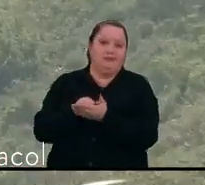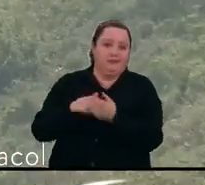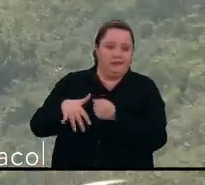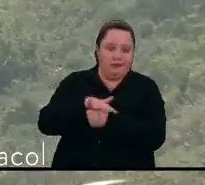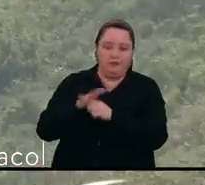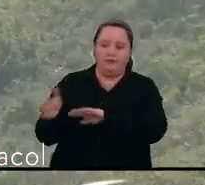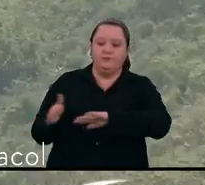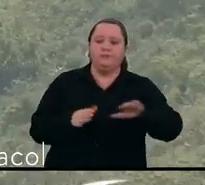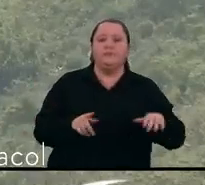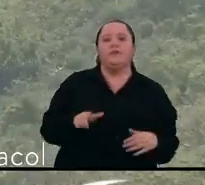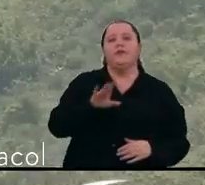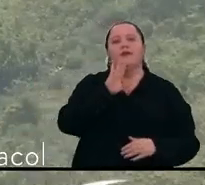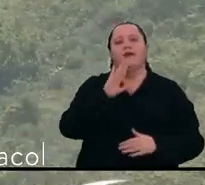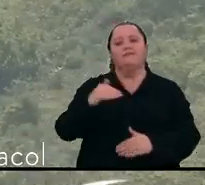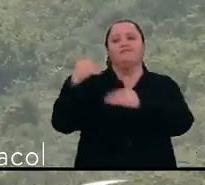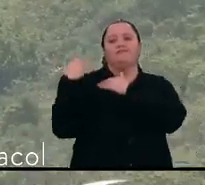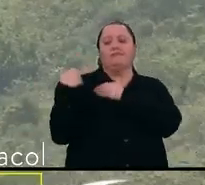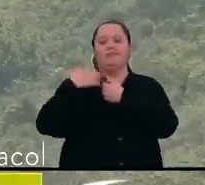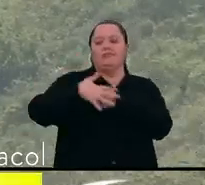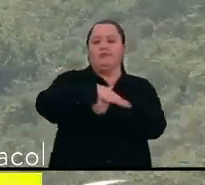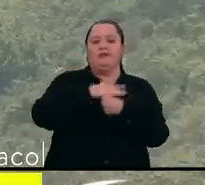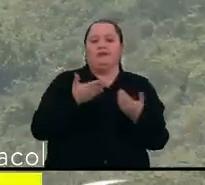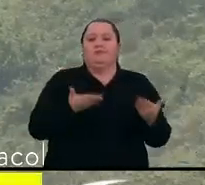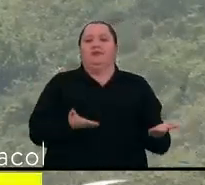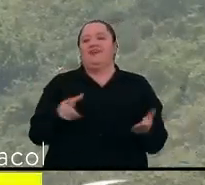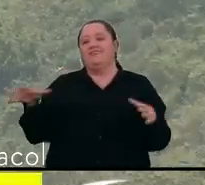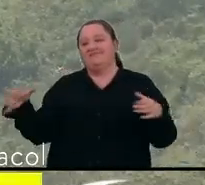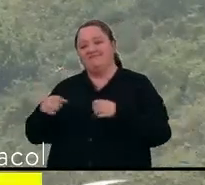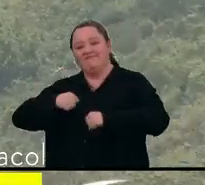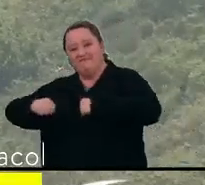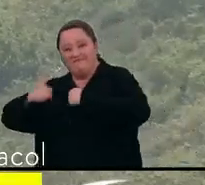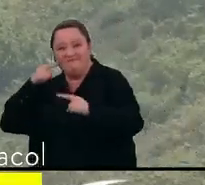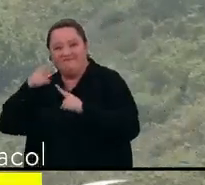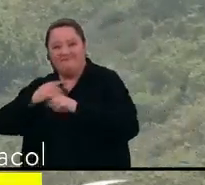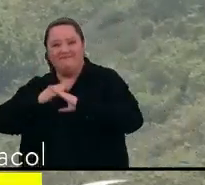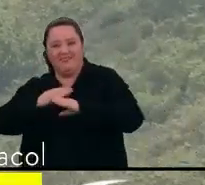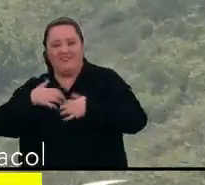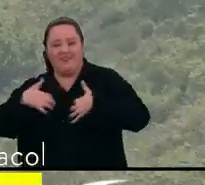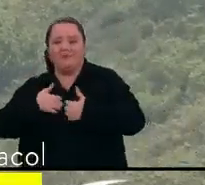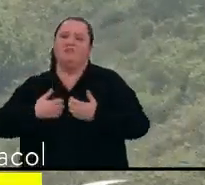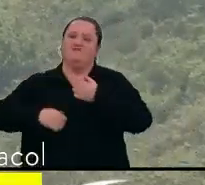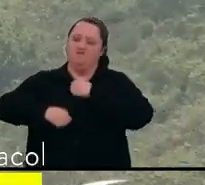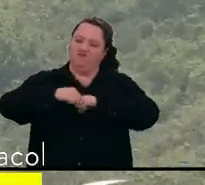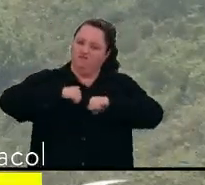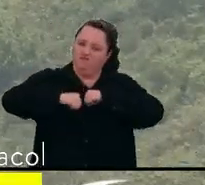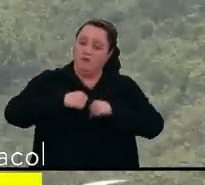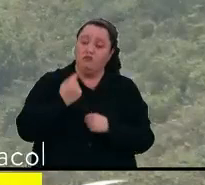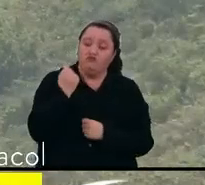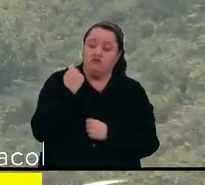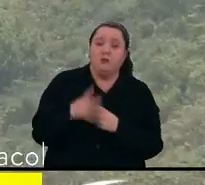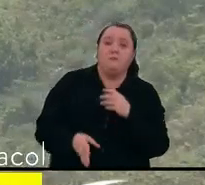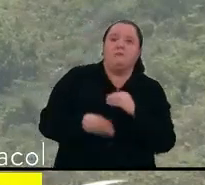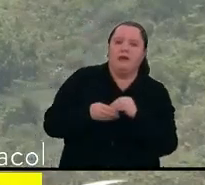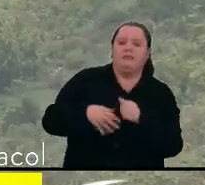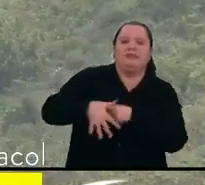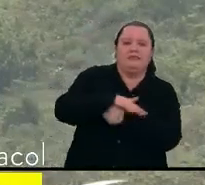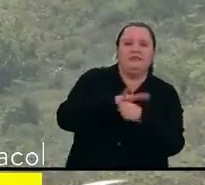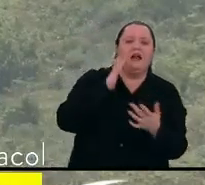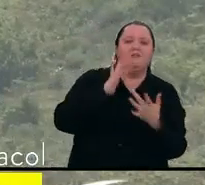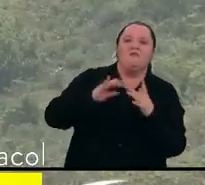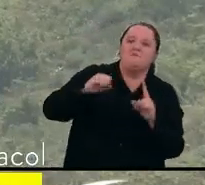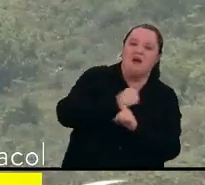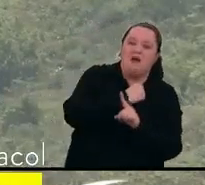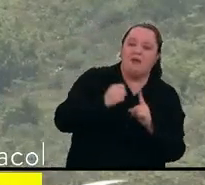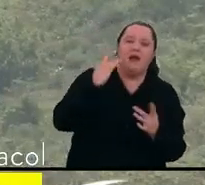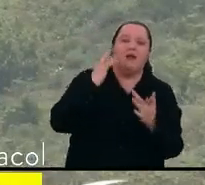que alguien responda por estos casos es lo que piden los activistas que además denuncian que en los últimos días se han presentado otros casos de maltrato